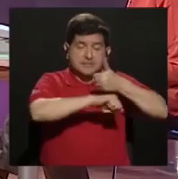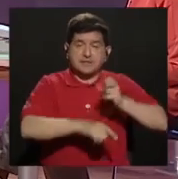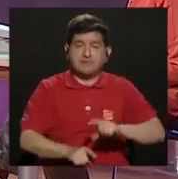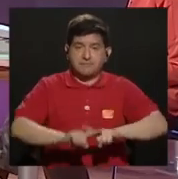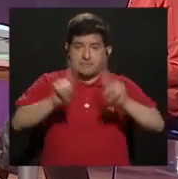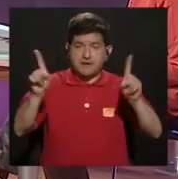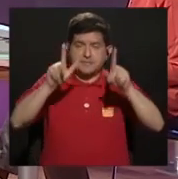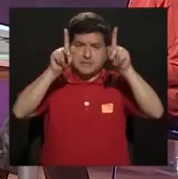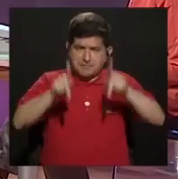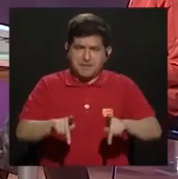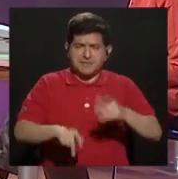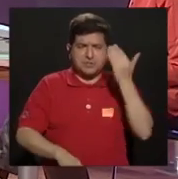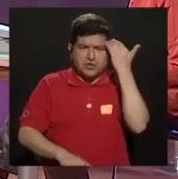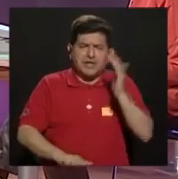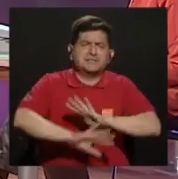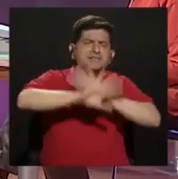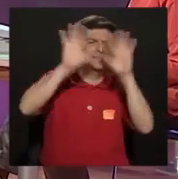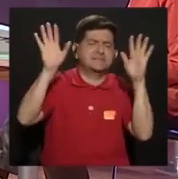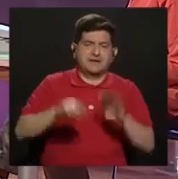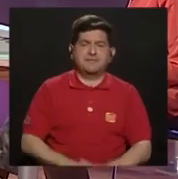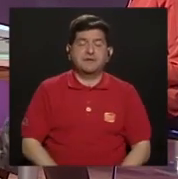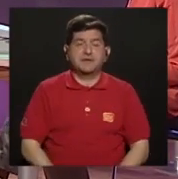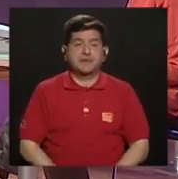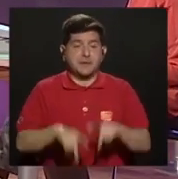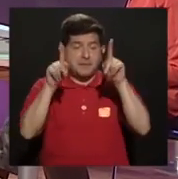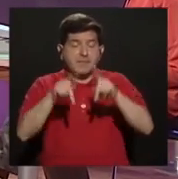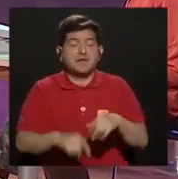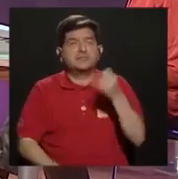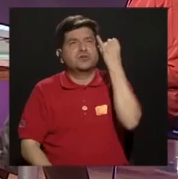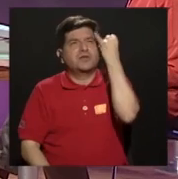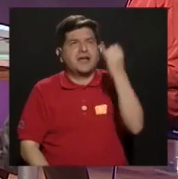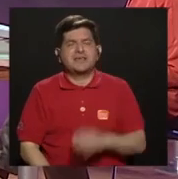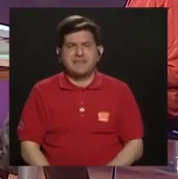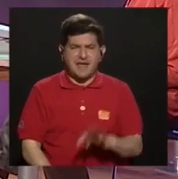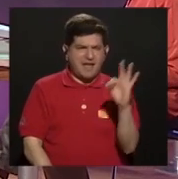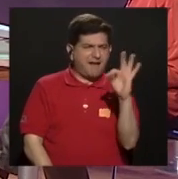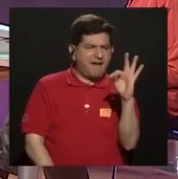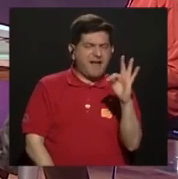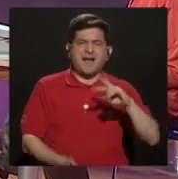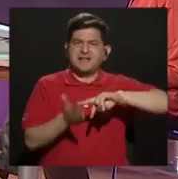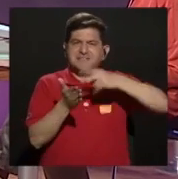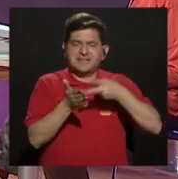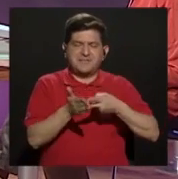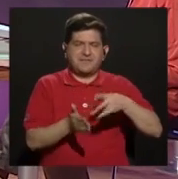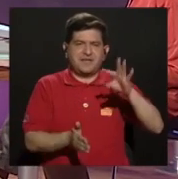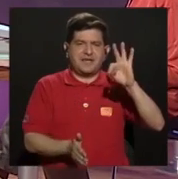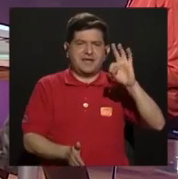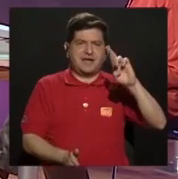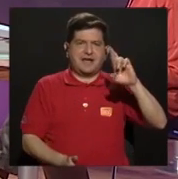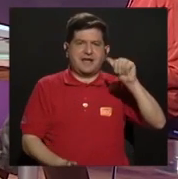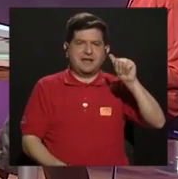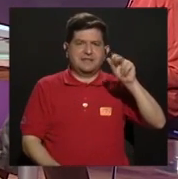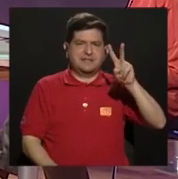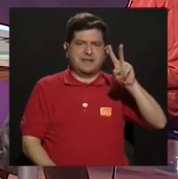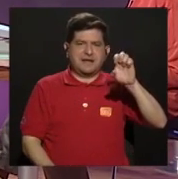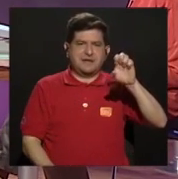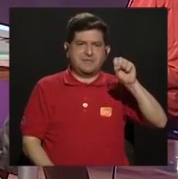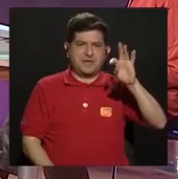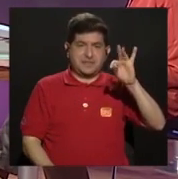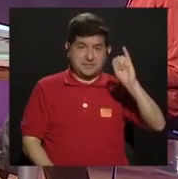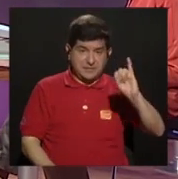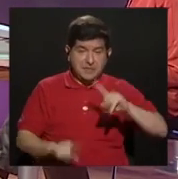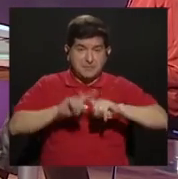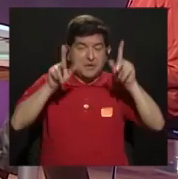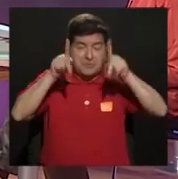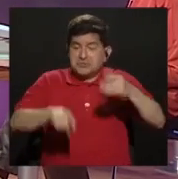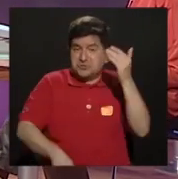diferencia para que la gente tenga claro, como decía Jimena, la gente asocia trans con travesti. Entonces, sí, es muy vacilón, ¿verdad? Porque la gente no